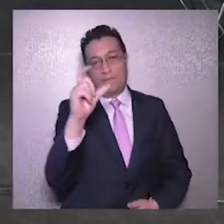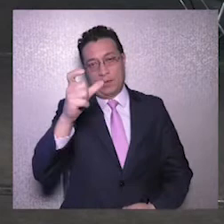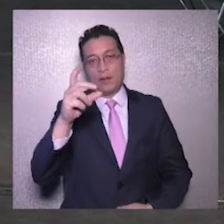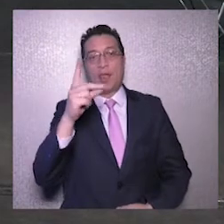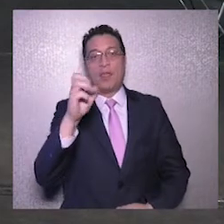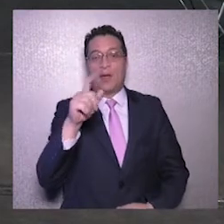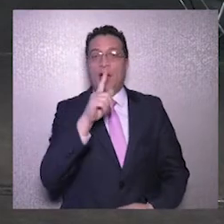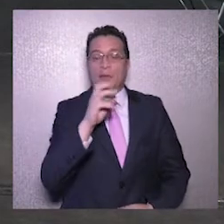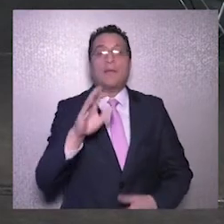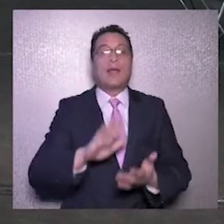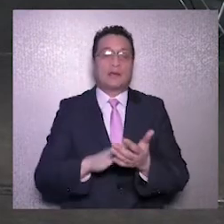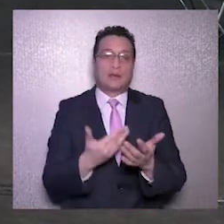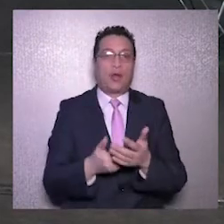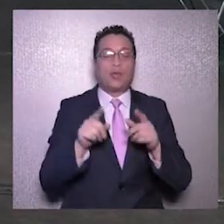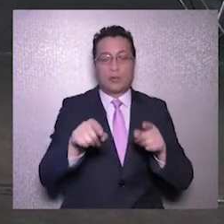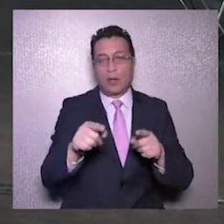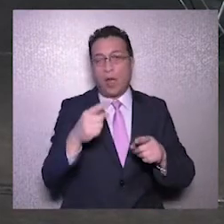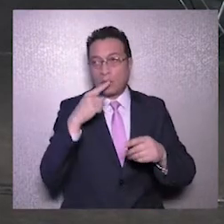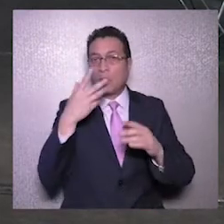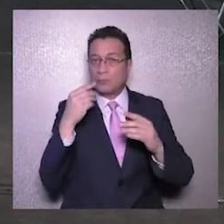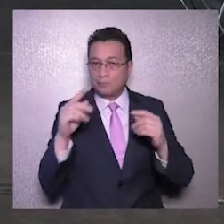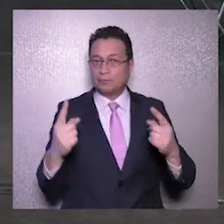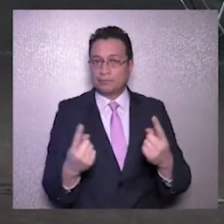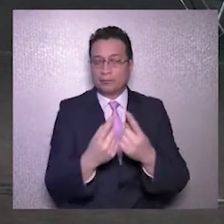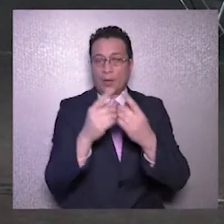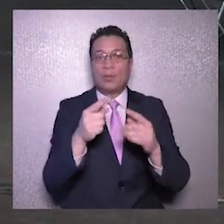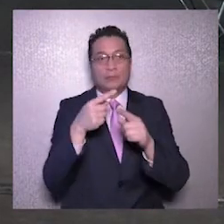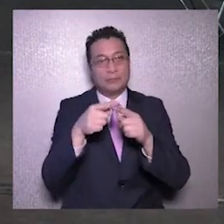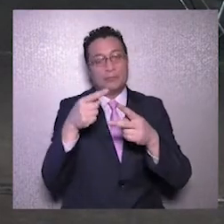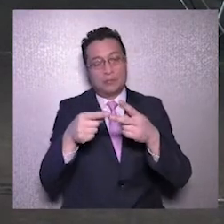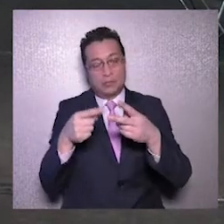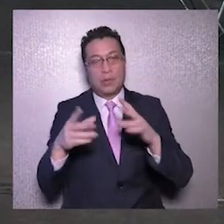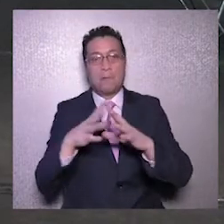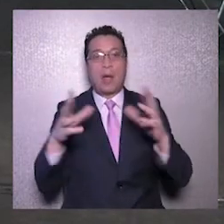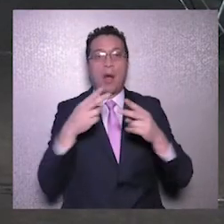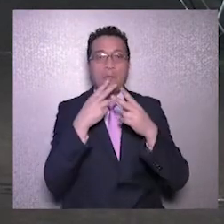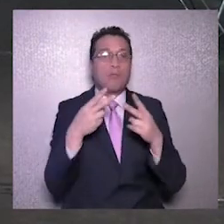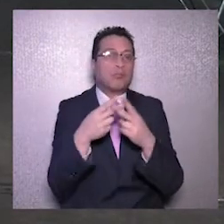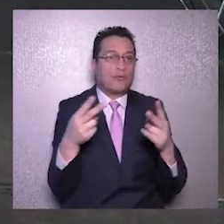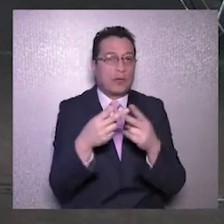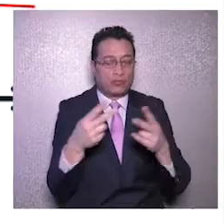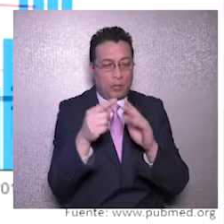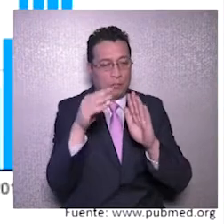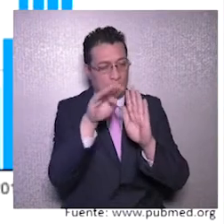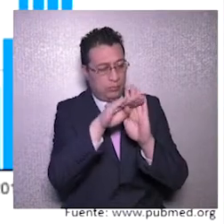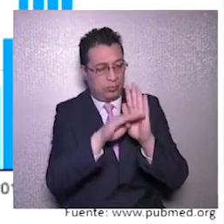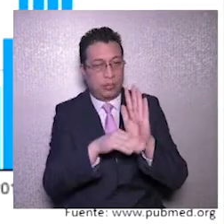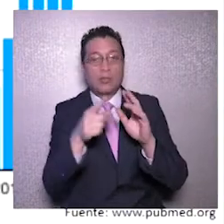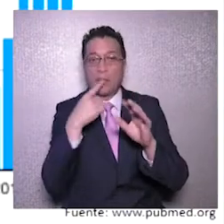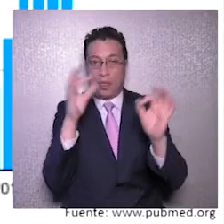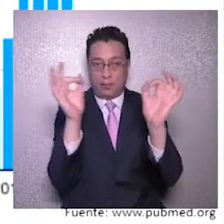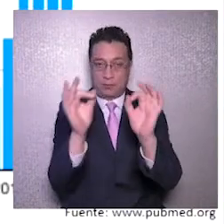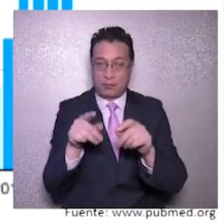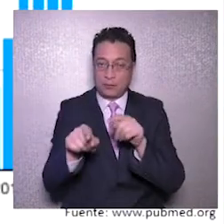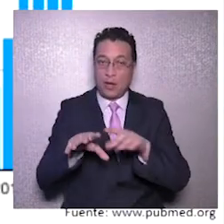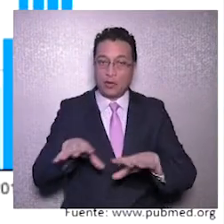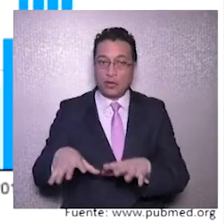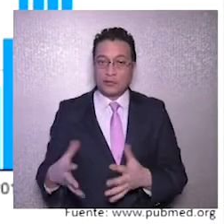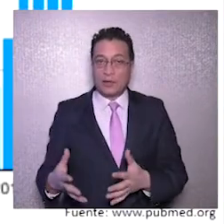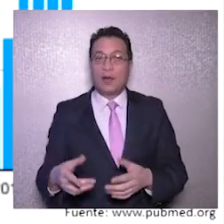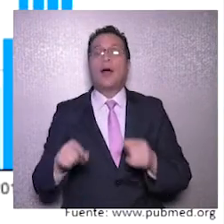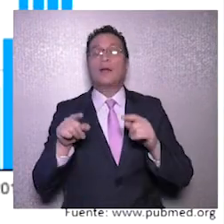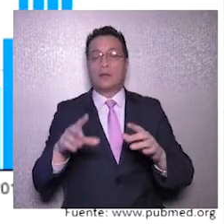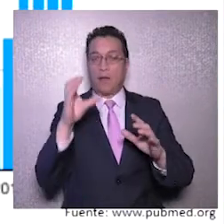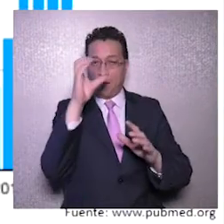Y ahora estamos comenzando a encontrarnos progresivamente con cada vez más publicaciones, ¿no es cierto?, que describen este tipo de cosas. Aquí, si uno hace una